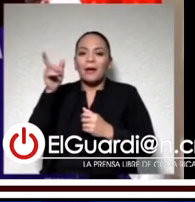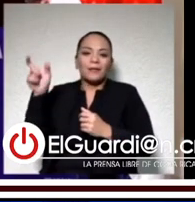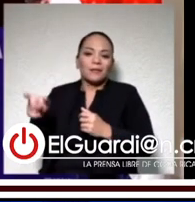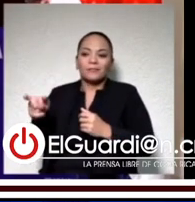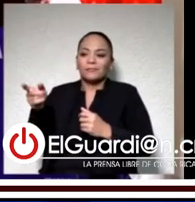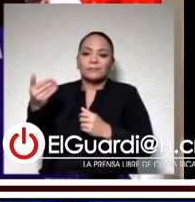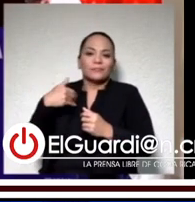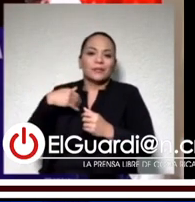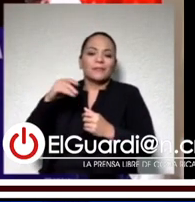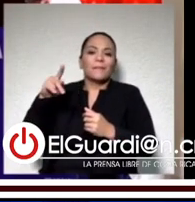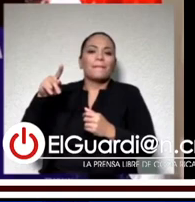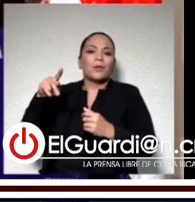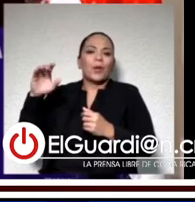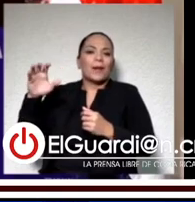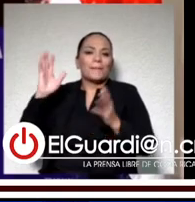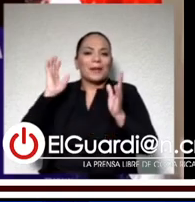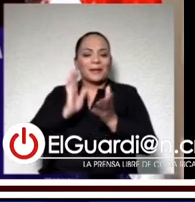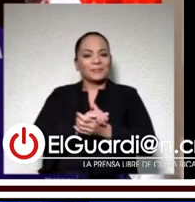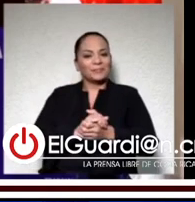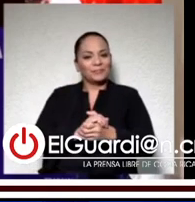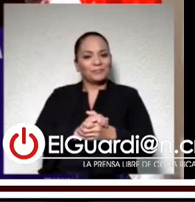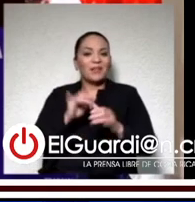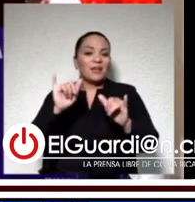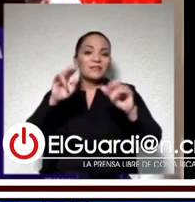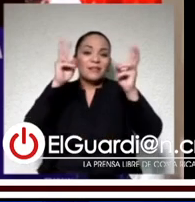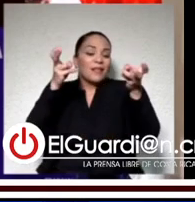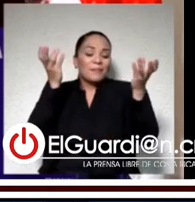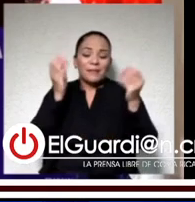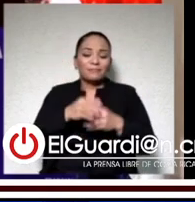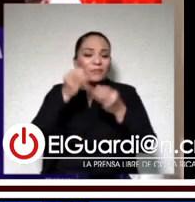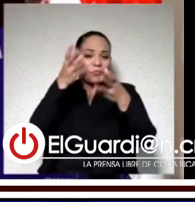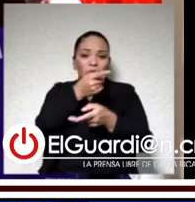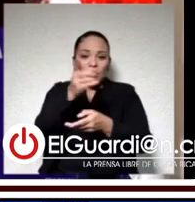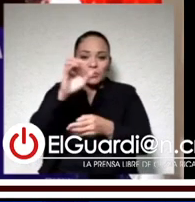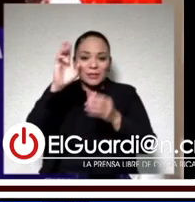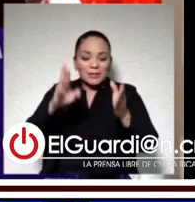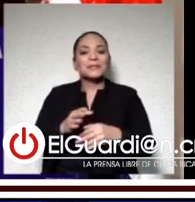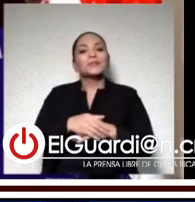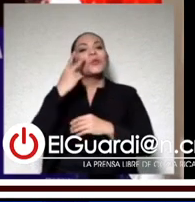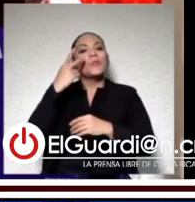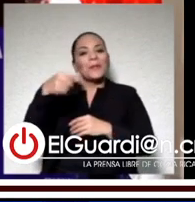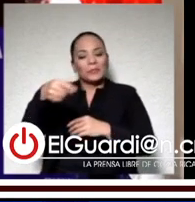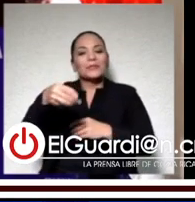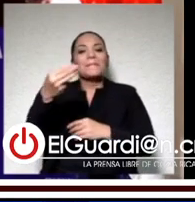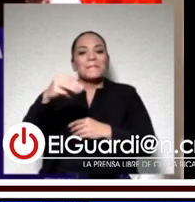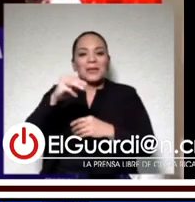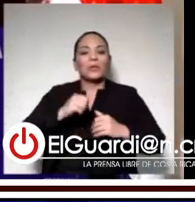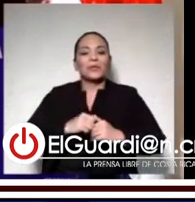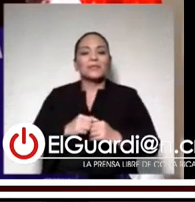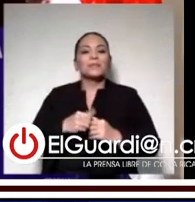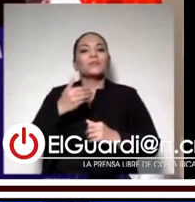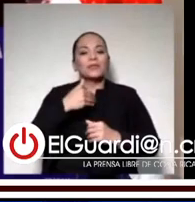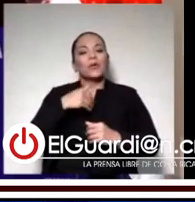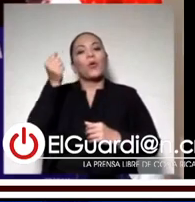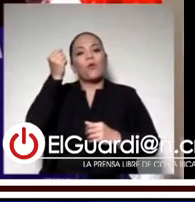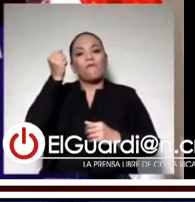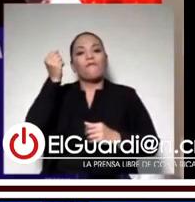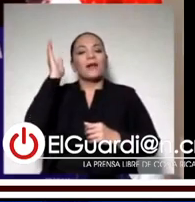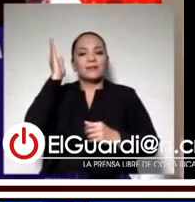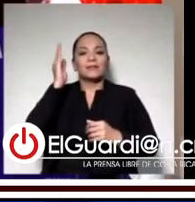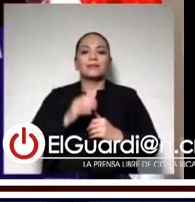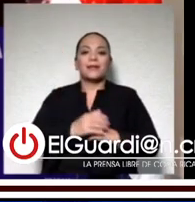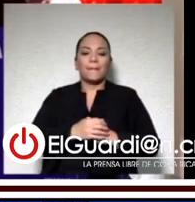Piero Calambrelli. De esto se trata, costarricenses. Nos vemos el miércoles cuando vamos a tener una conferencia de